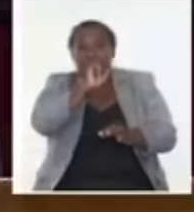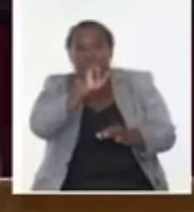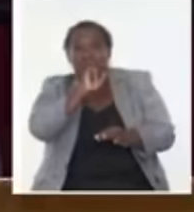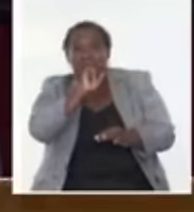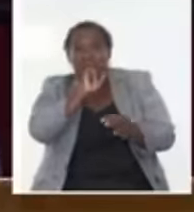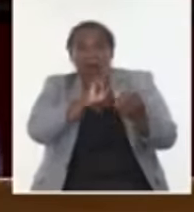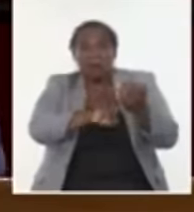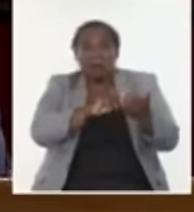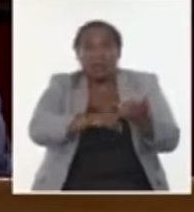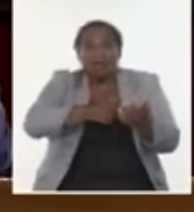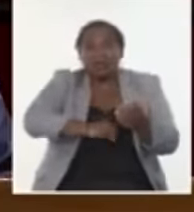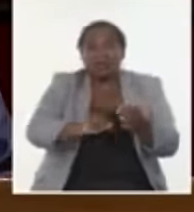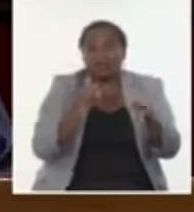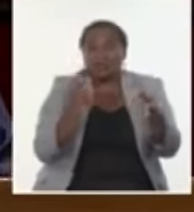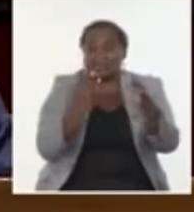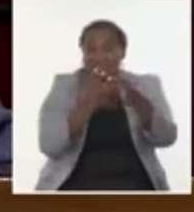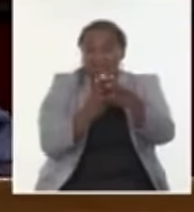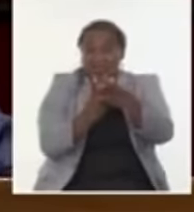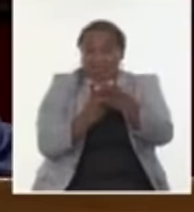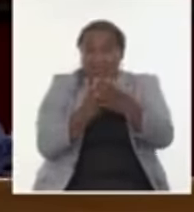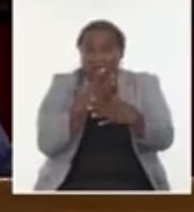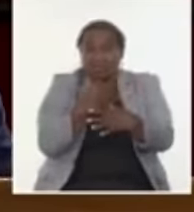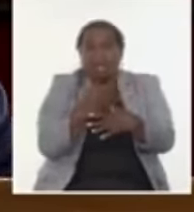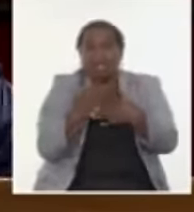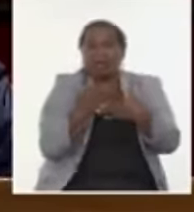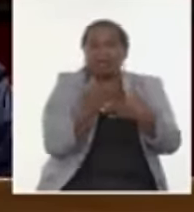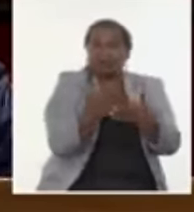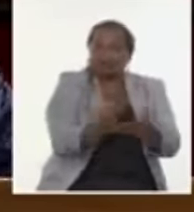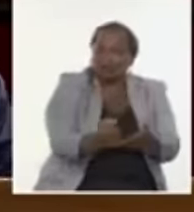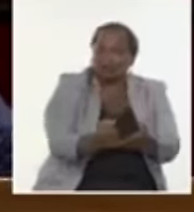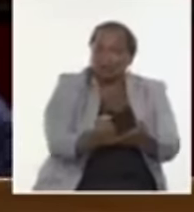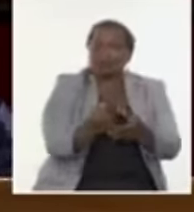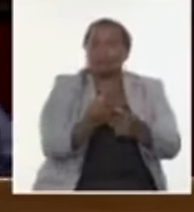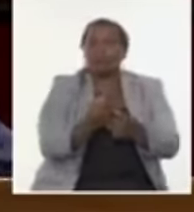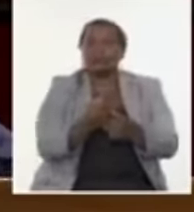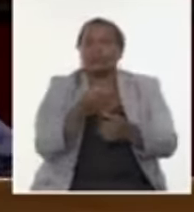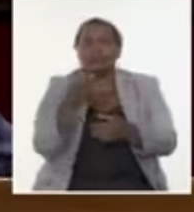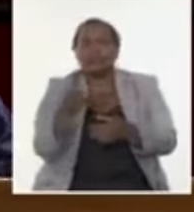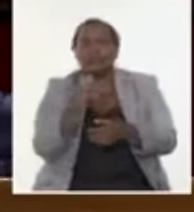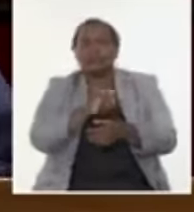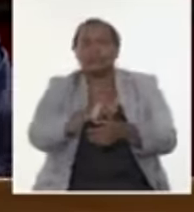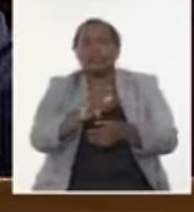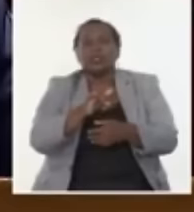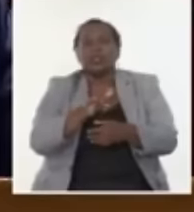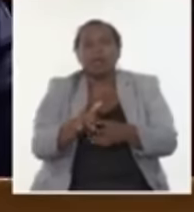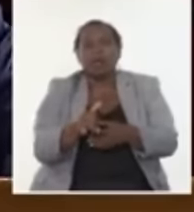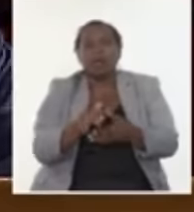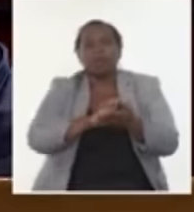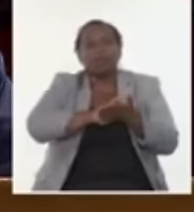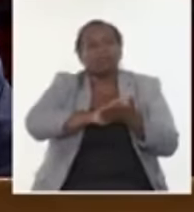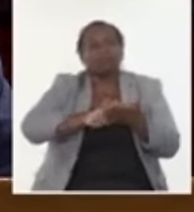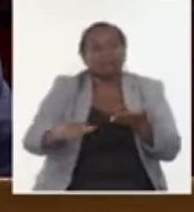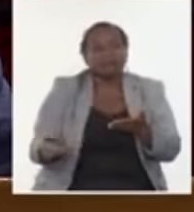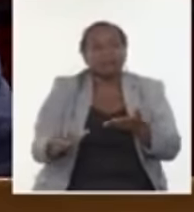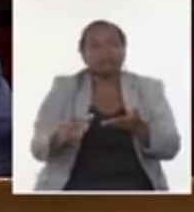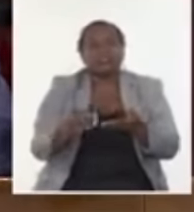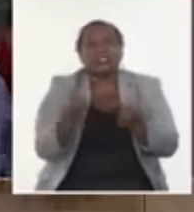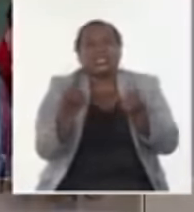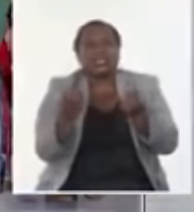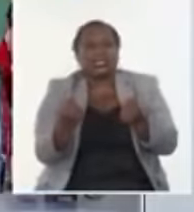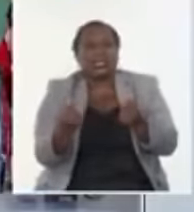con discapacidad severa, se les ayuda. Prestaciones monetarias temporales a más